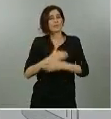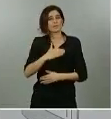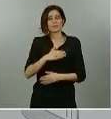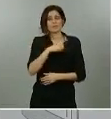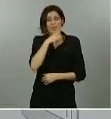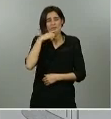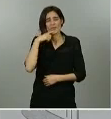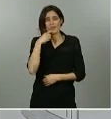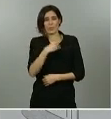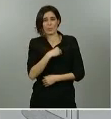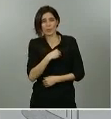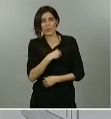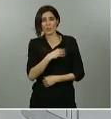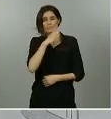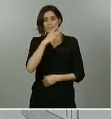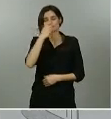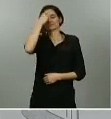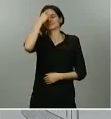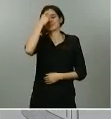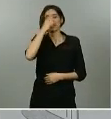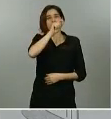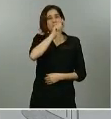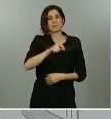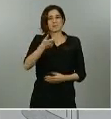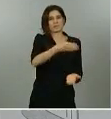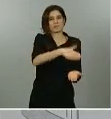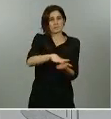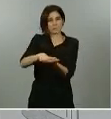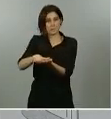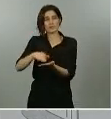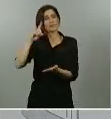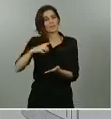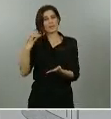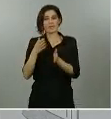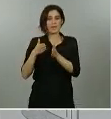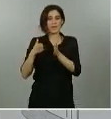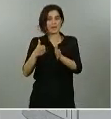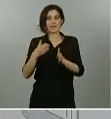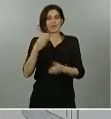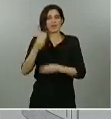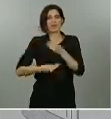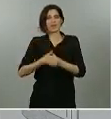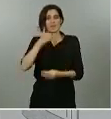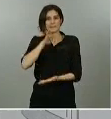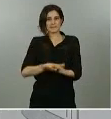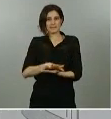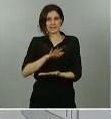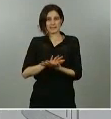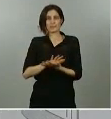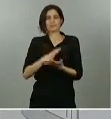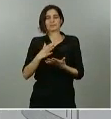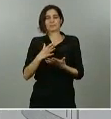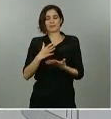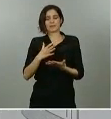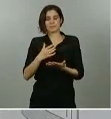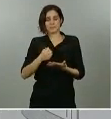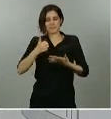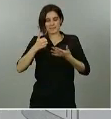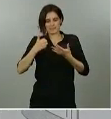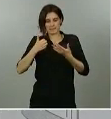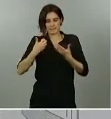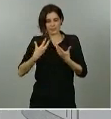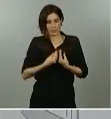el futuro más serenos y más unidos. Por esa razón, en su día, cuando la práctica totalidad de nuestro país esté al menos en la